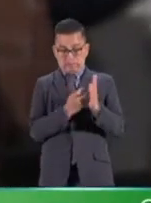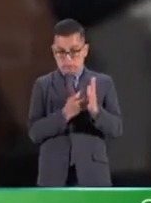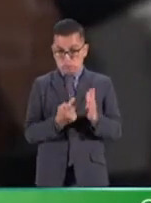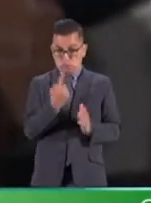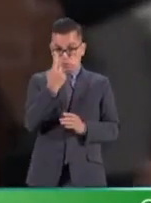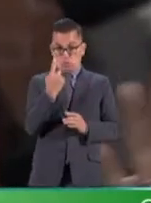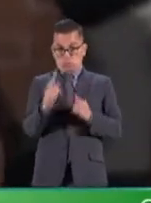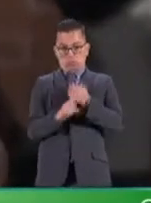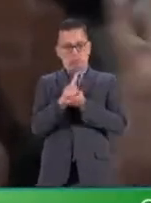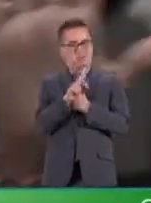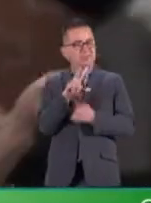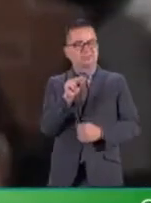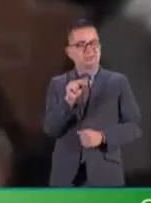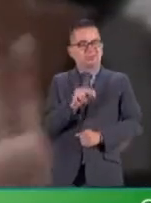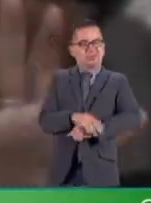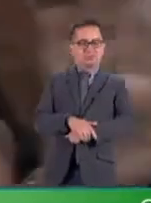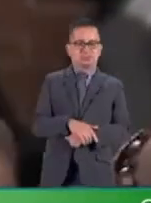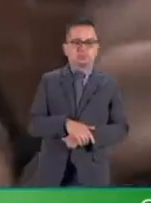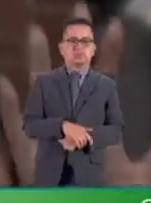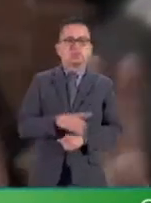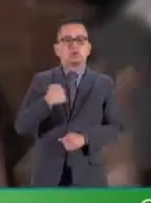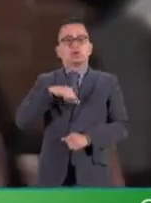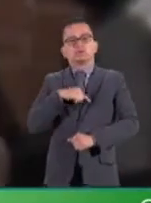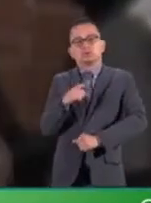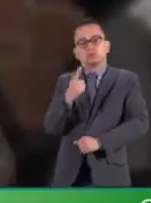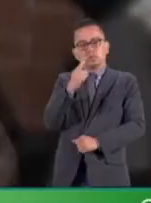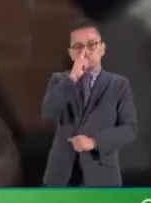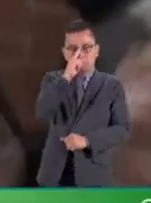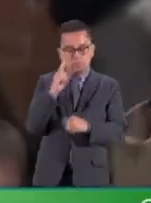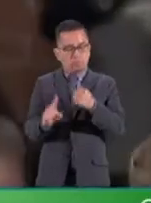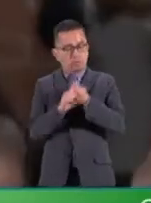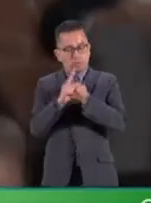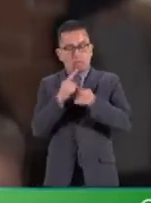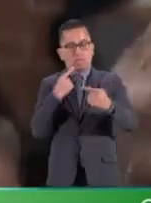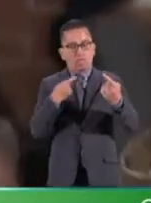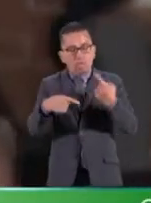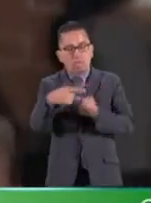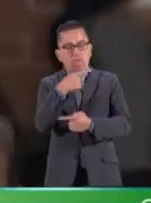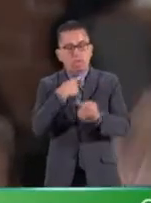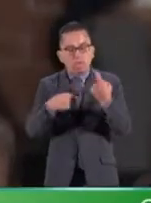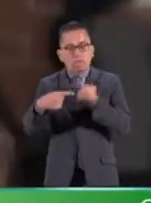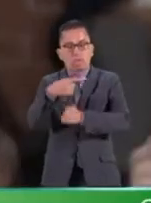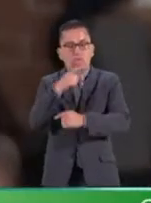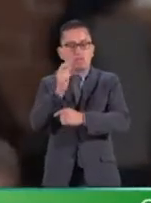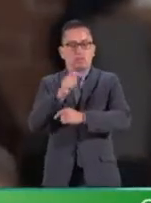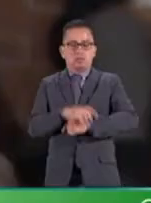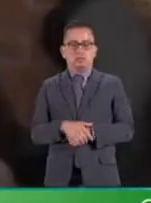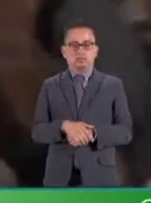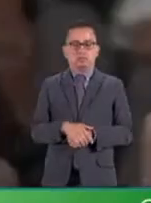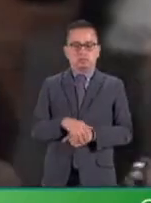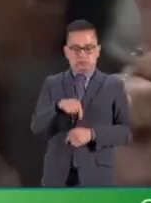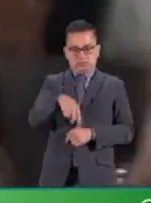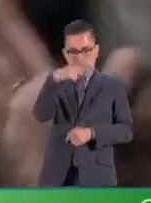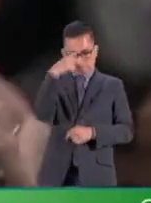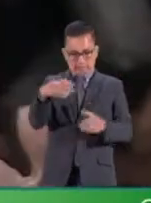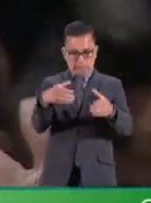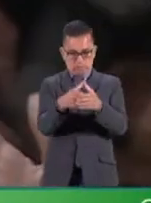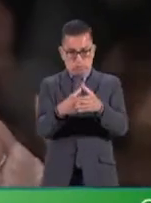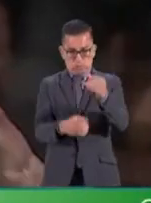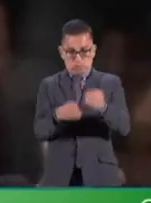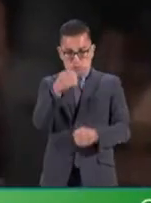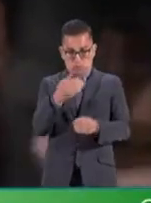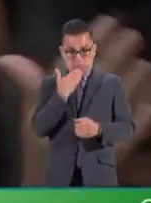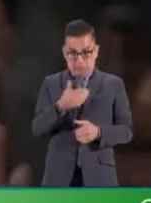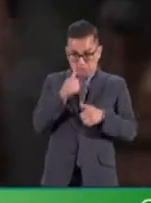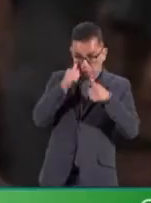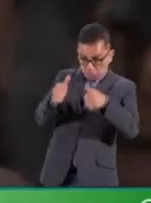gran problema que hemos discutido durante tantas horas es que el sistema de impartición de justicia en México no